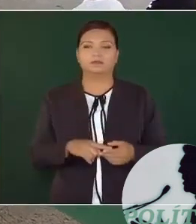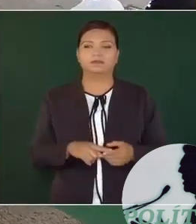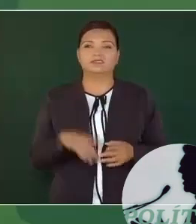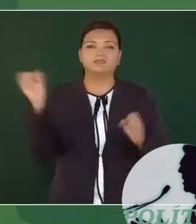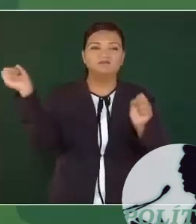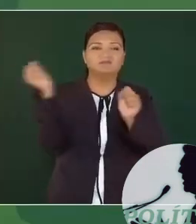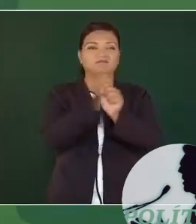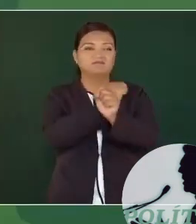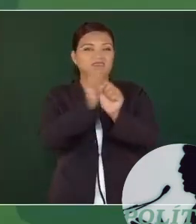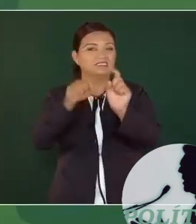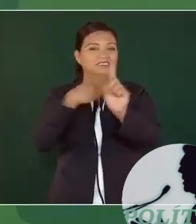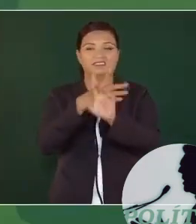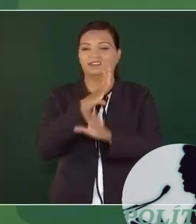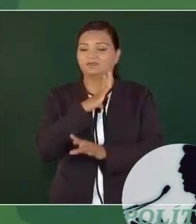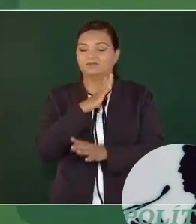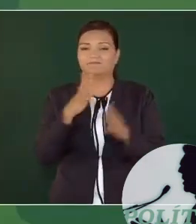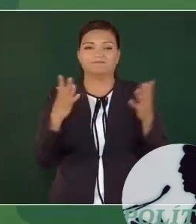la violencia,